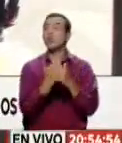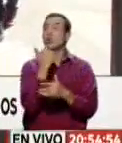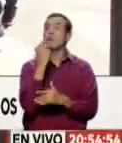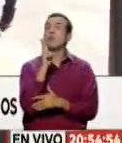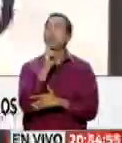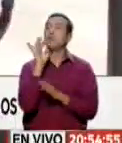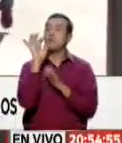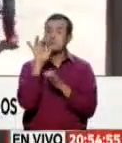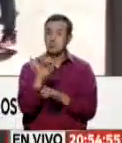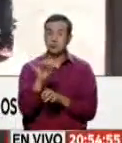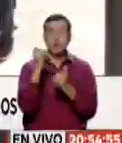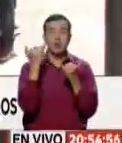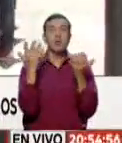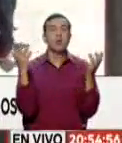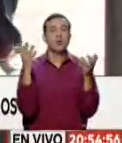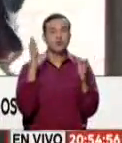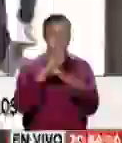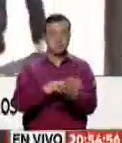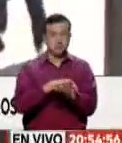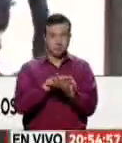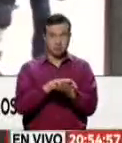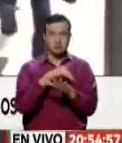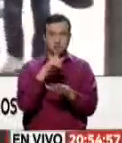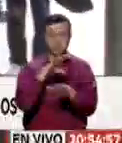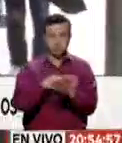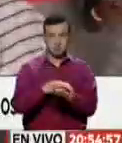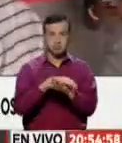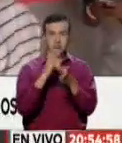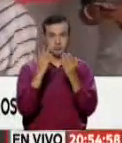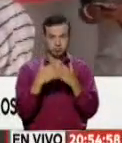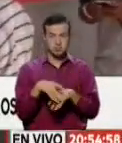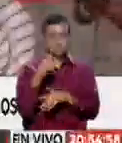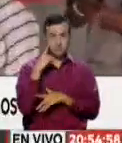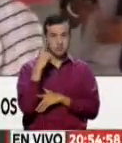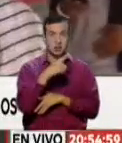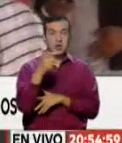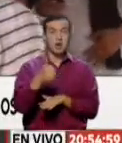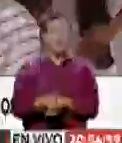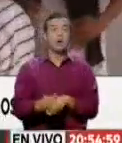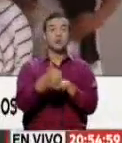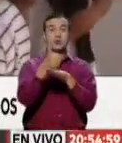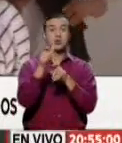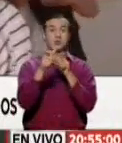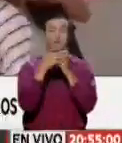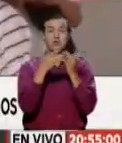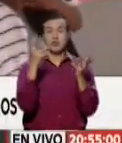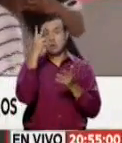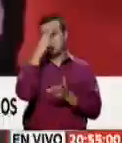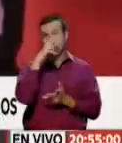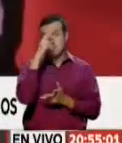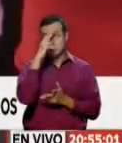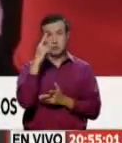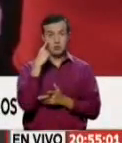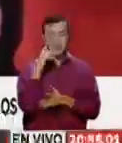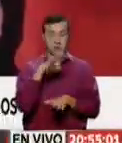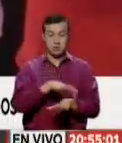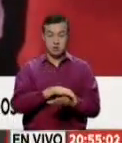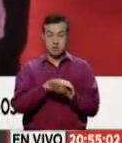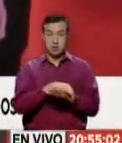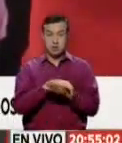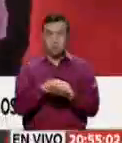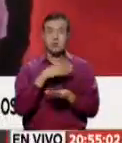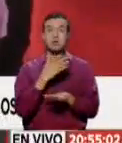Honduras recibieron hoy un brazalete que los identifica. De acuerdo a las autoridades migratorias mexicanas, la colocación de